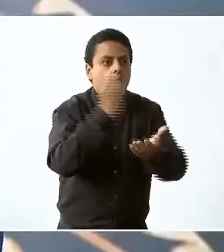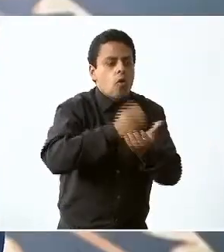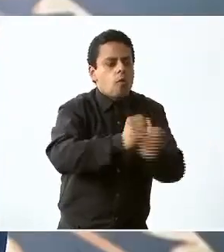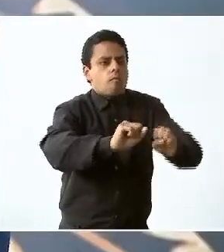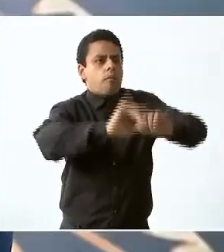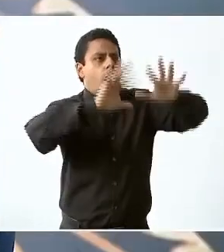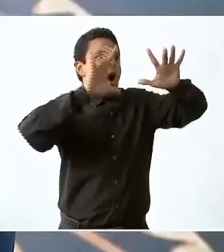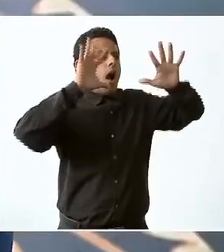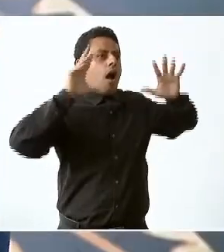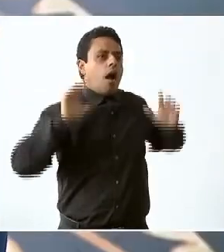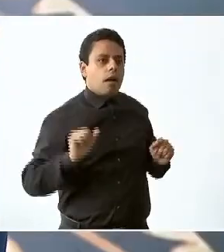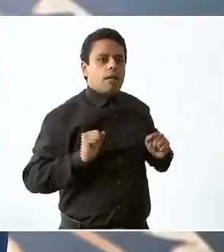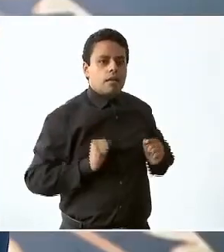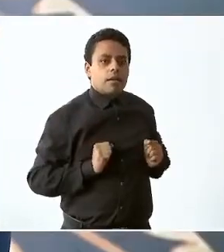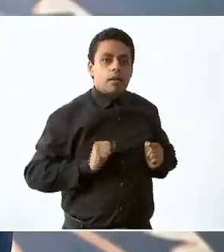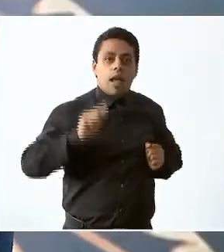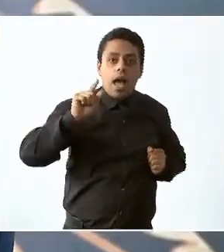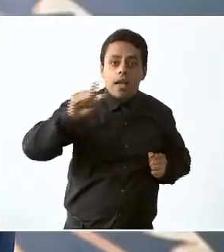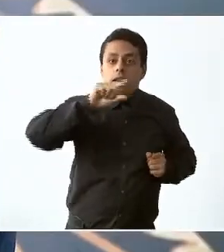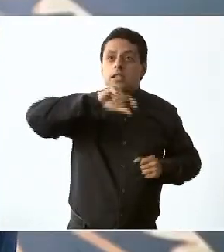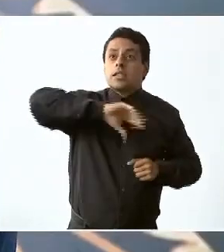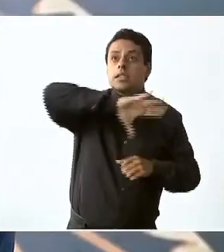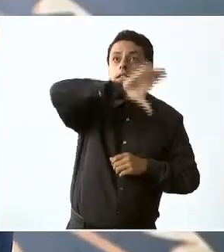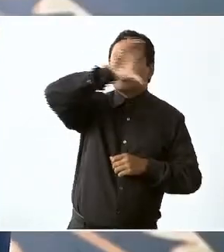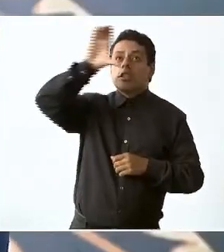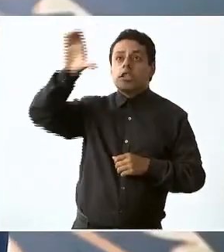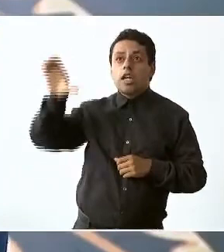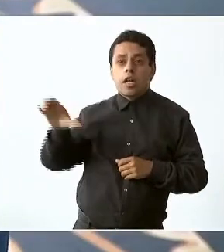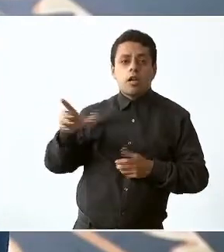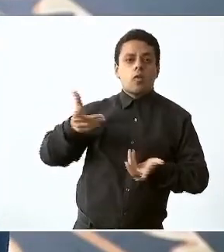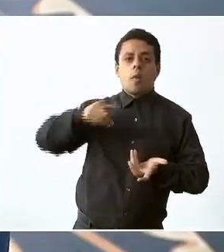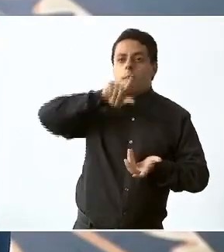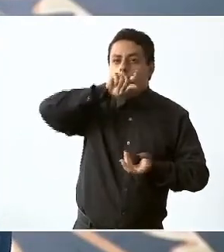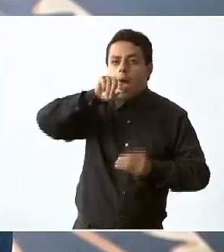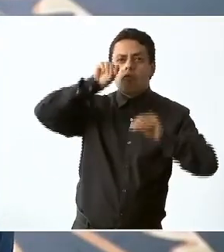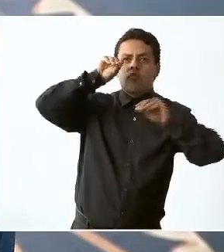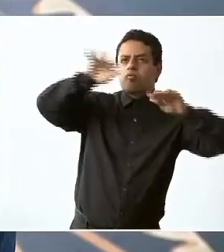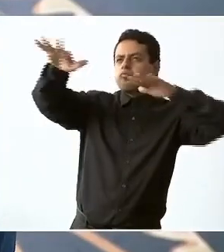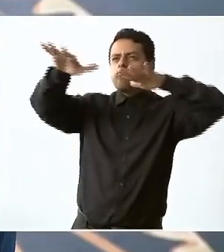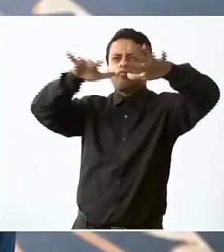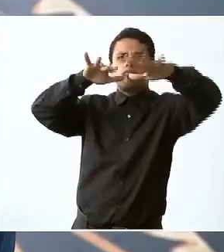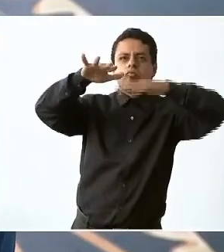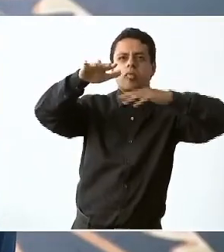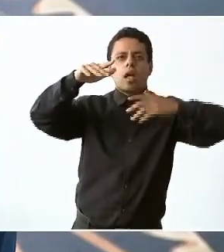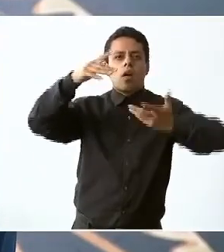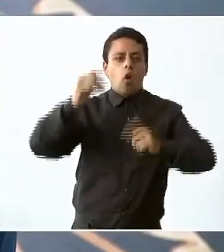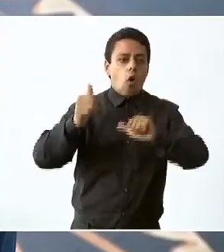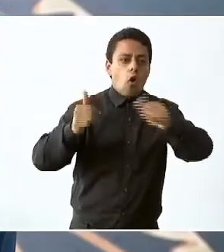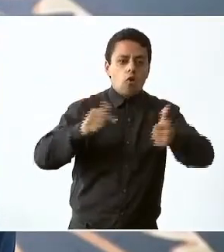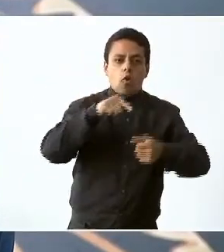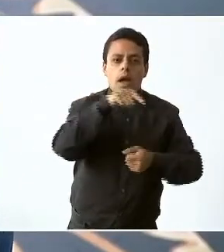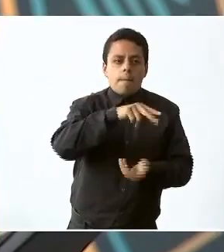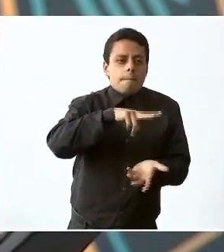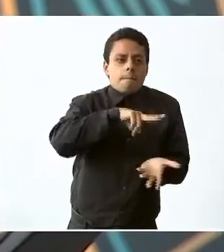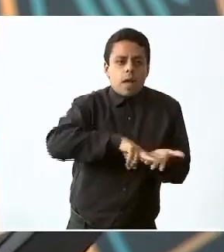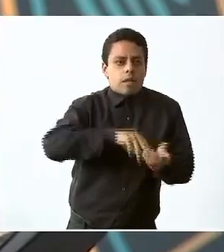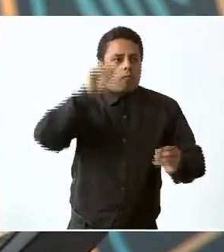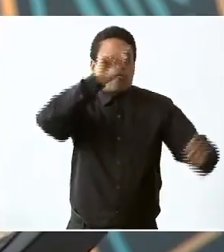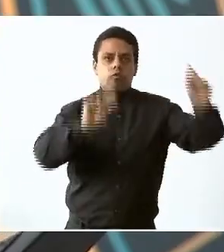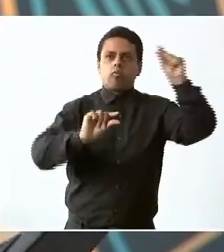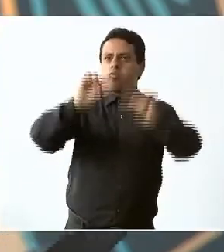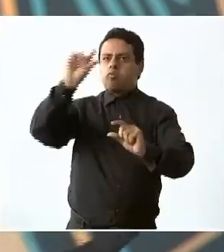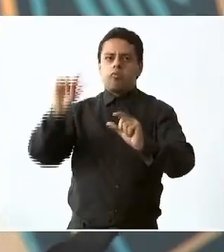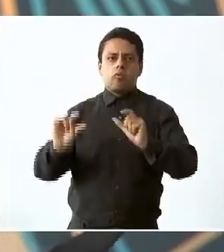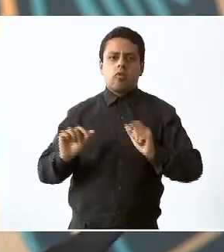las garzas en desliz y el relámpago verde de los loros. El niño Dios te escrituró un establo. Y